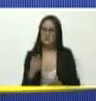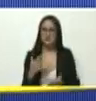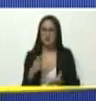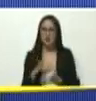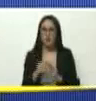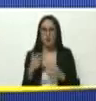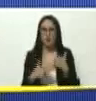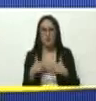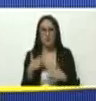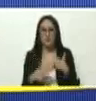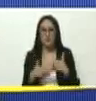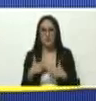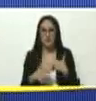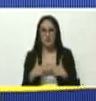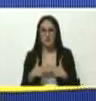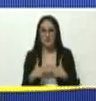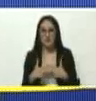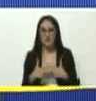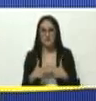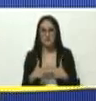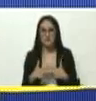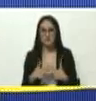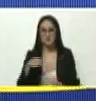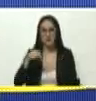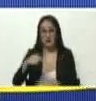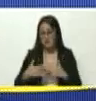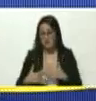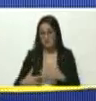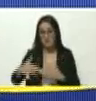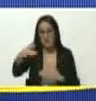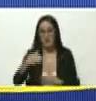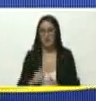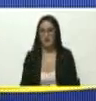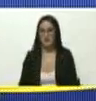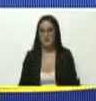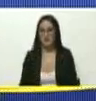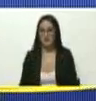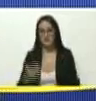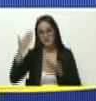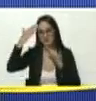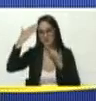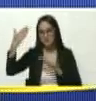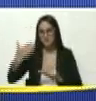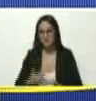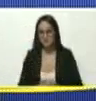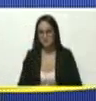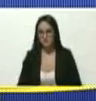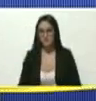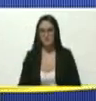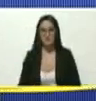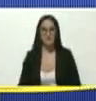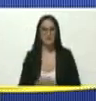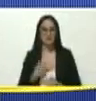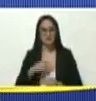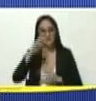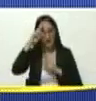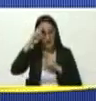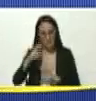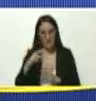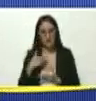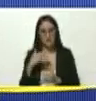las coyunturas que nos toque de aquí en adelante. Mi saludo, mi respeto y mi